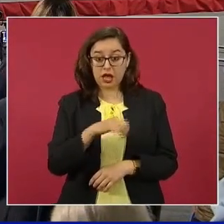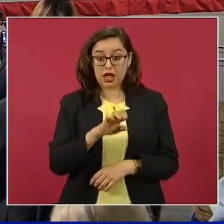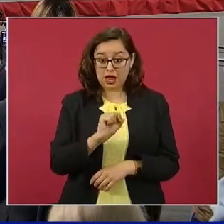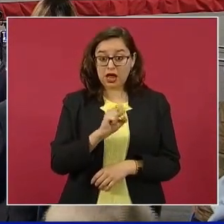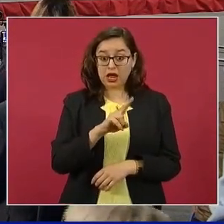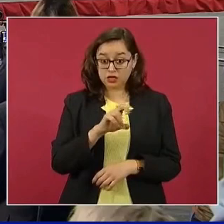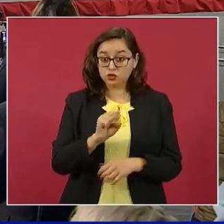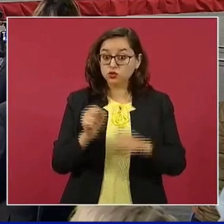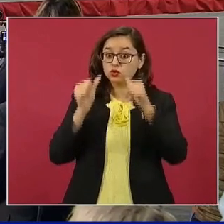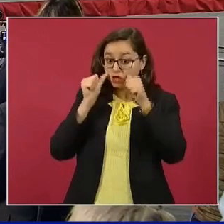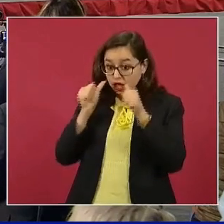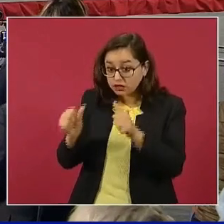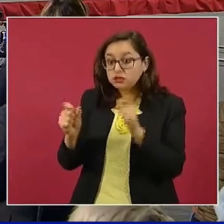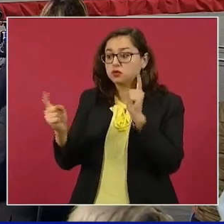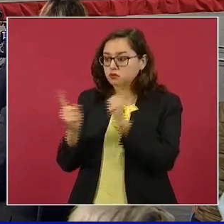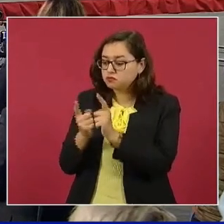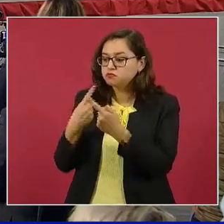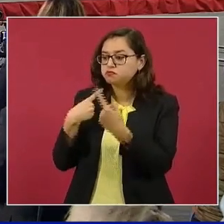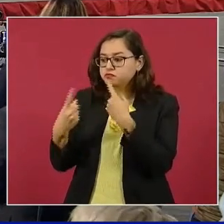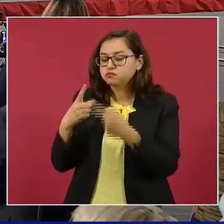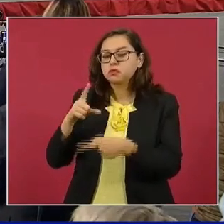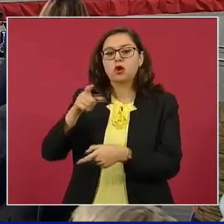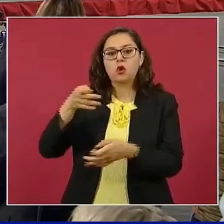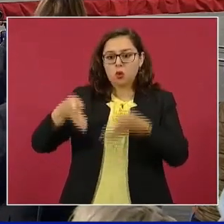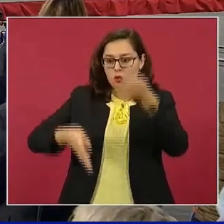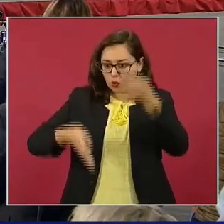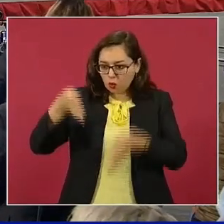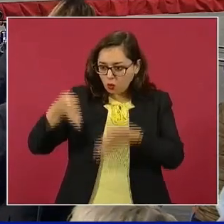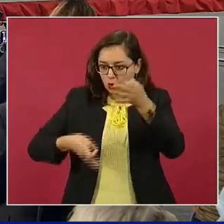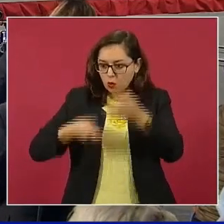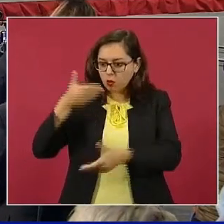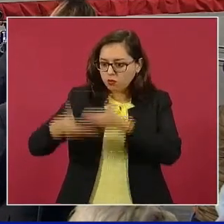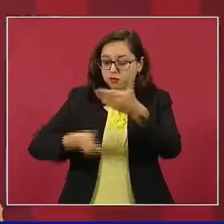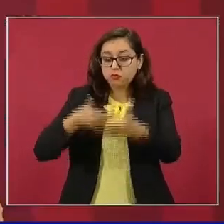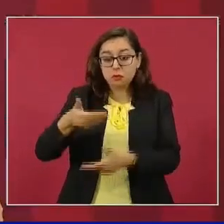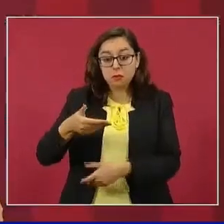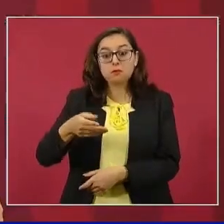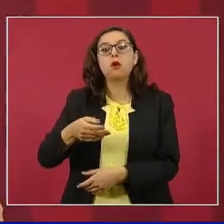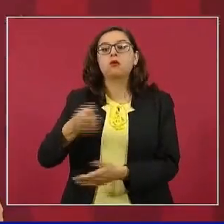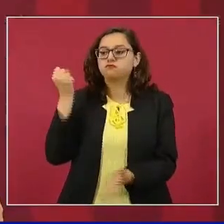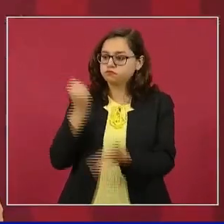ganó su laudo, así es, ¿no?